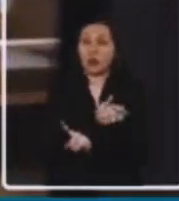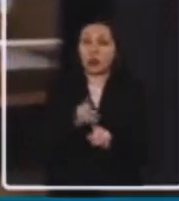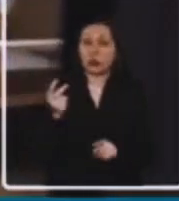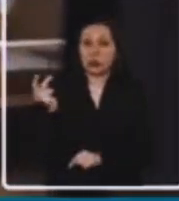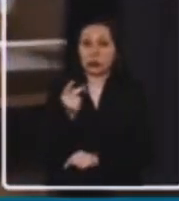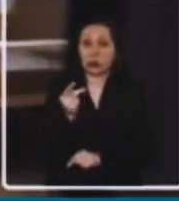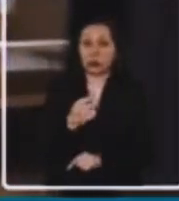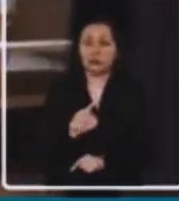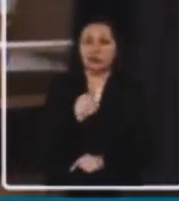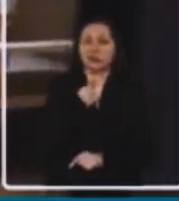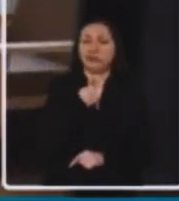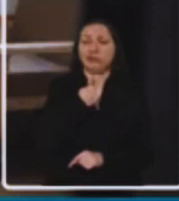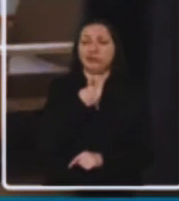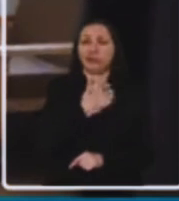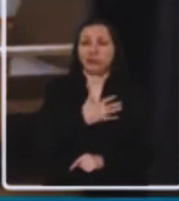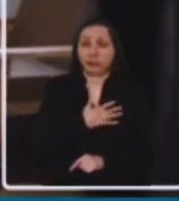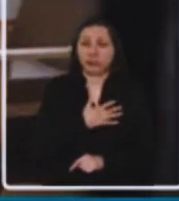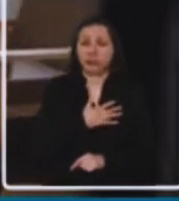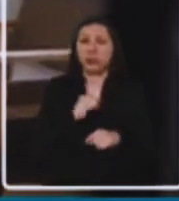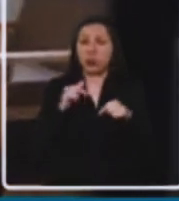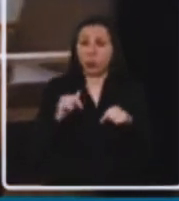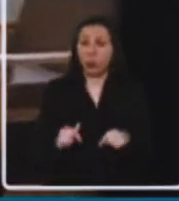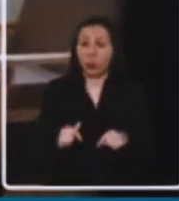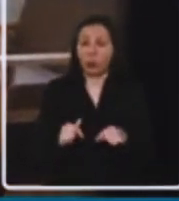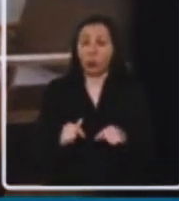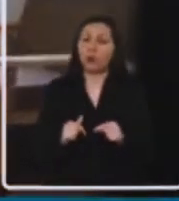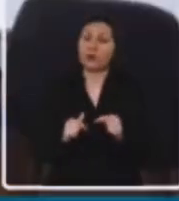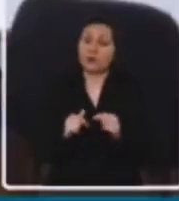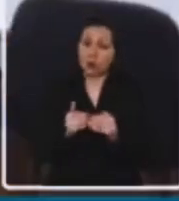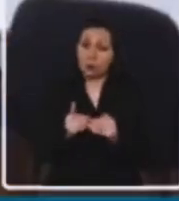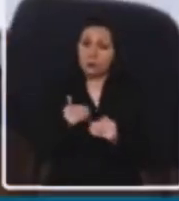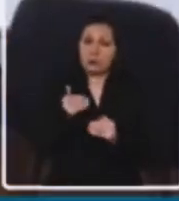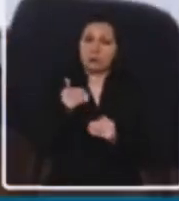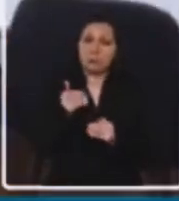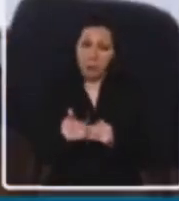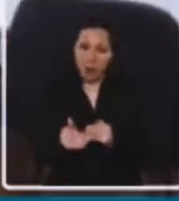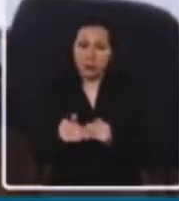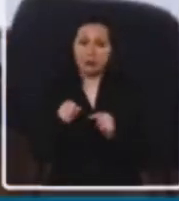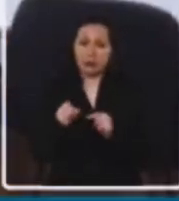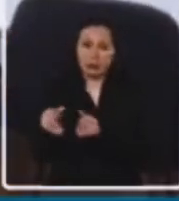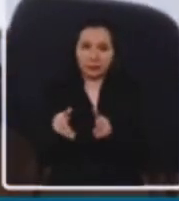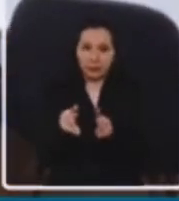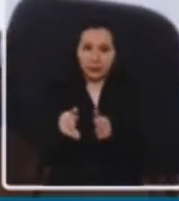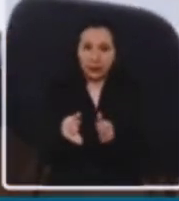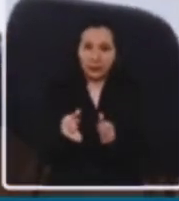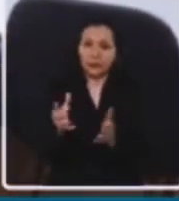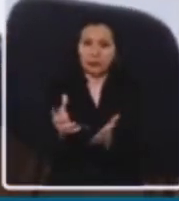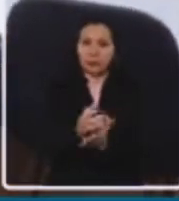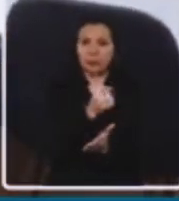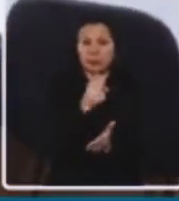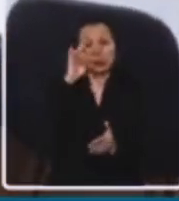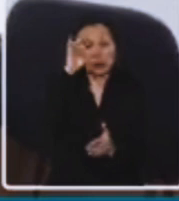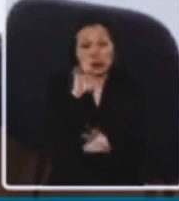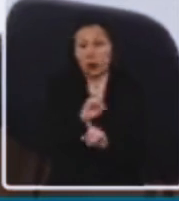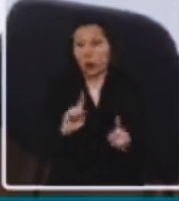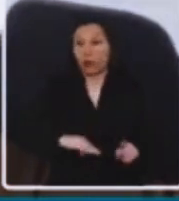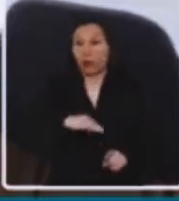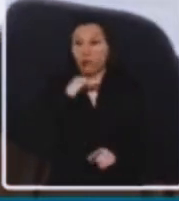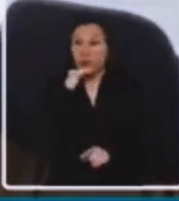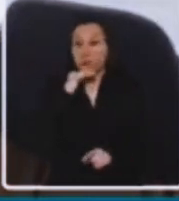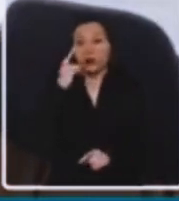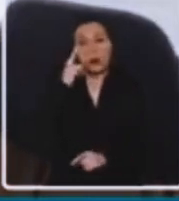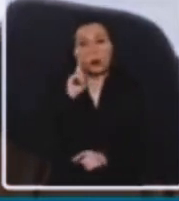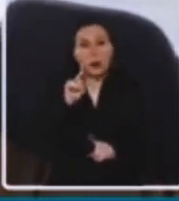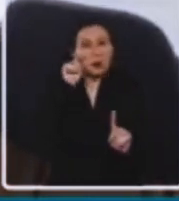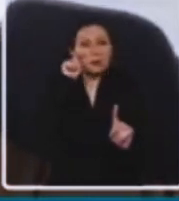sexual. Hoy estamos dando un paso más en esa dirección, que sabemos no basta, pero